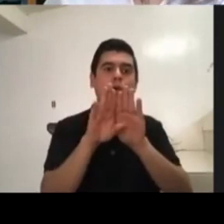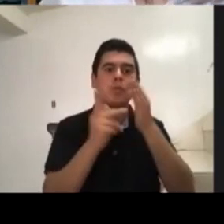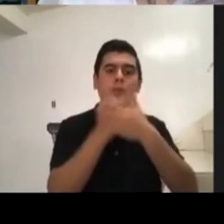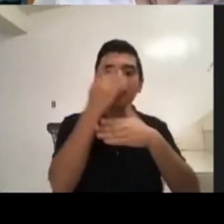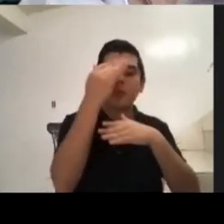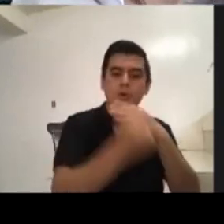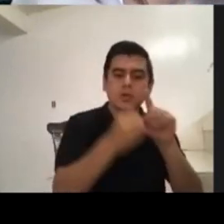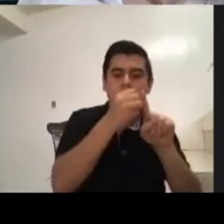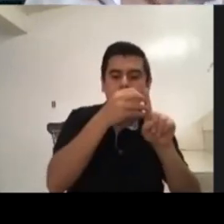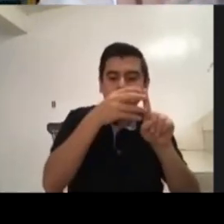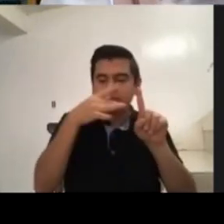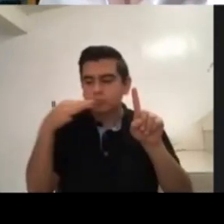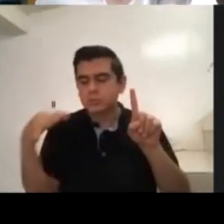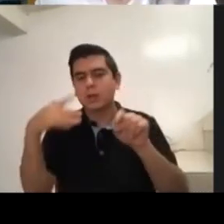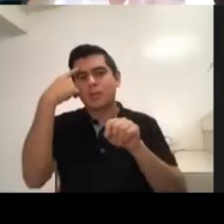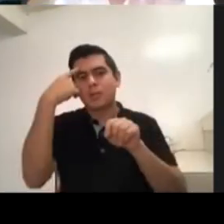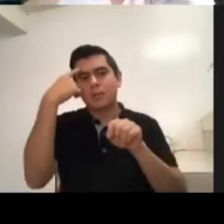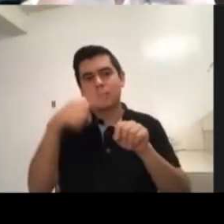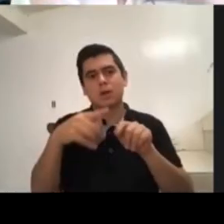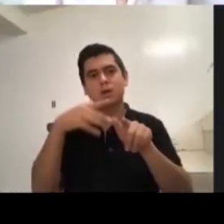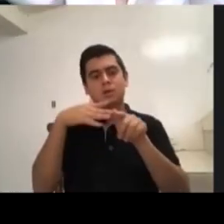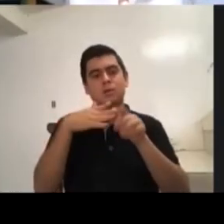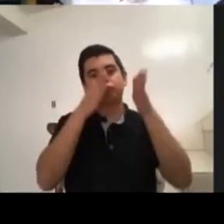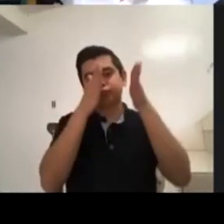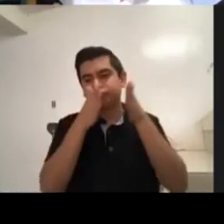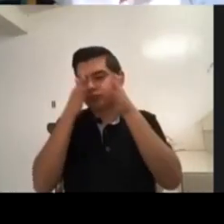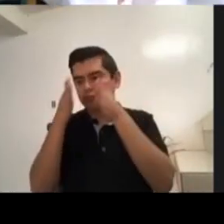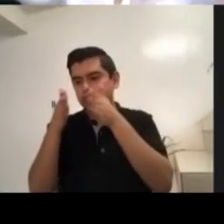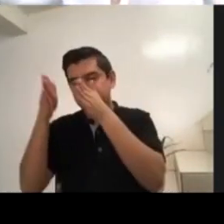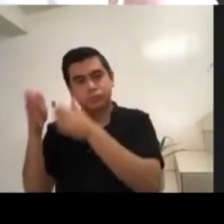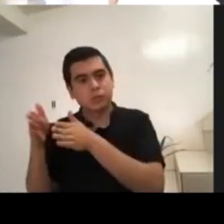que también tienen que ser de alguna manera